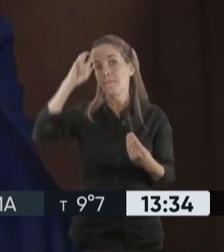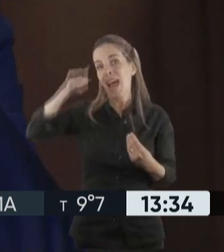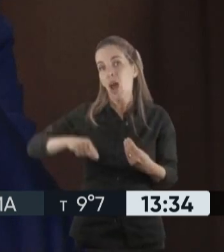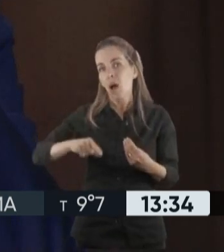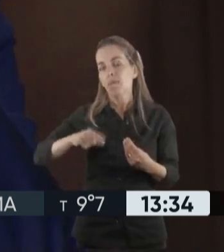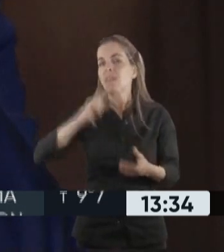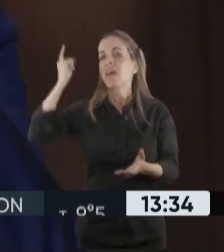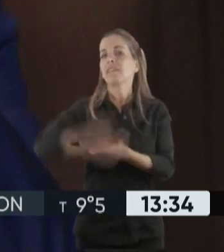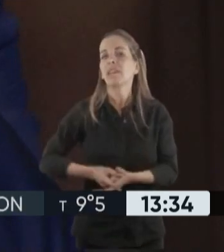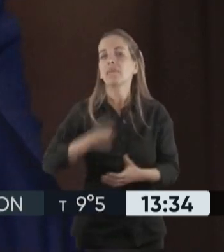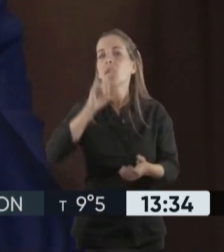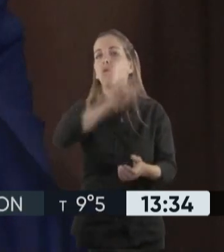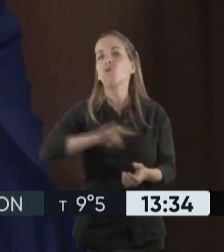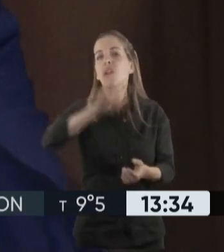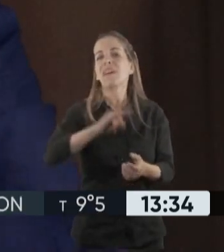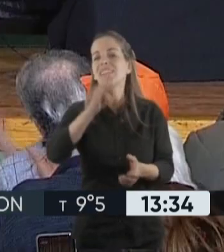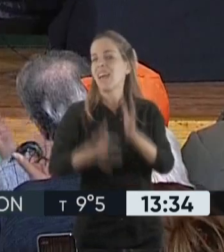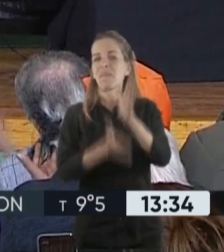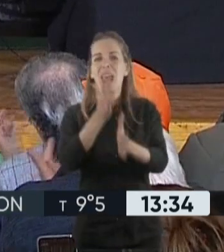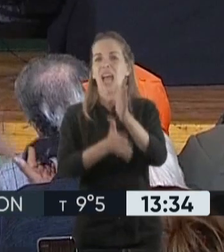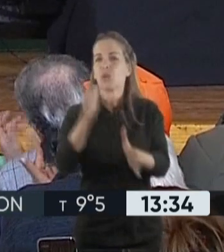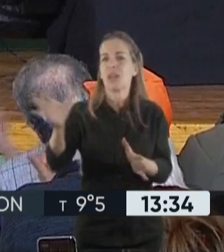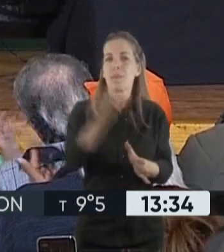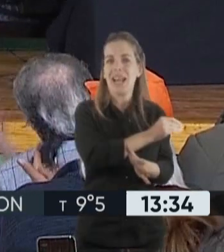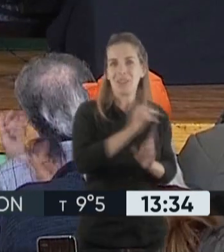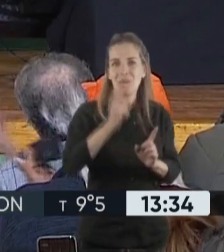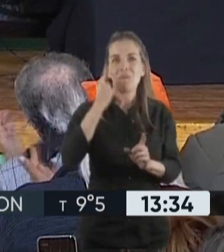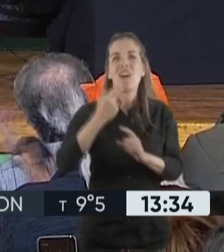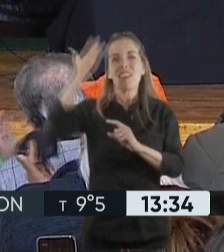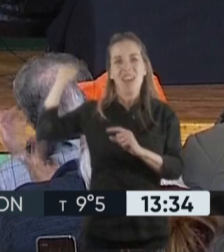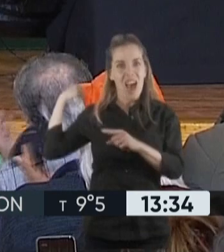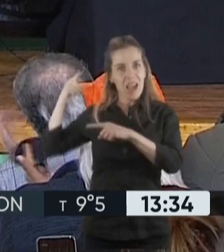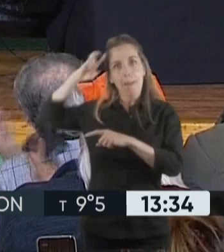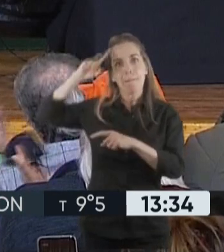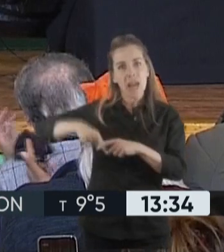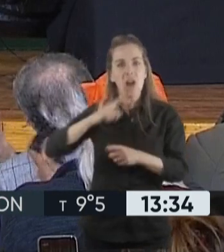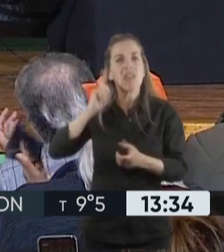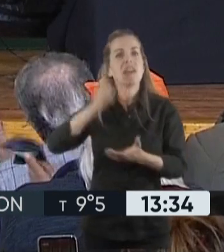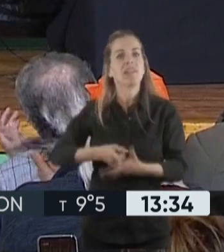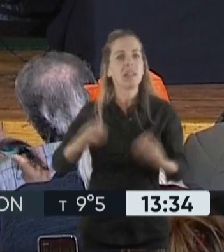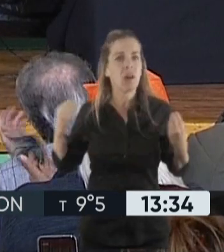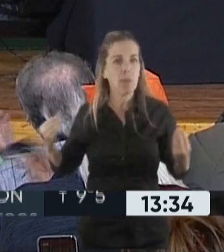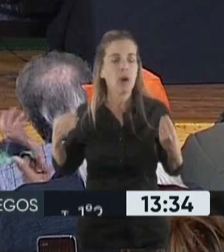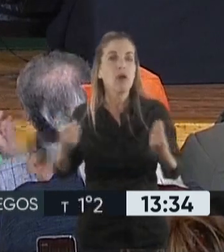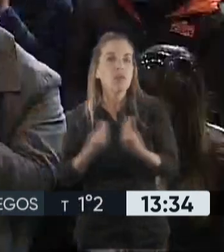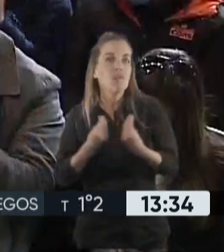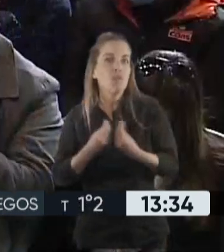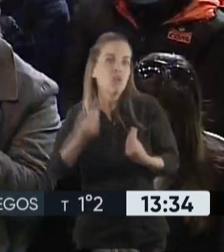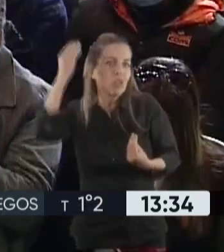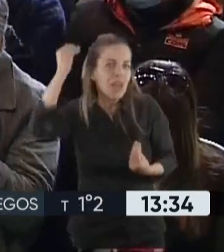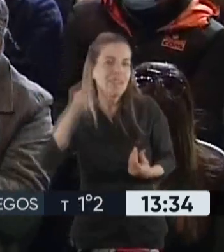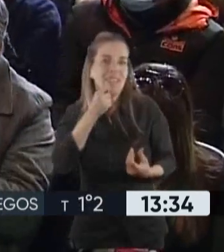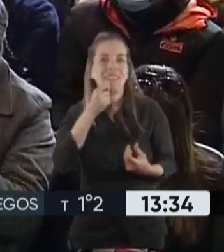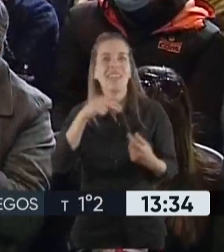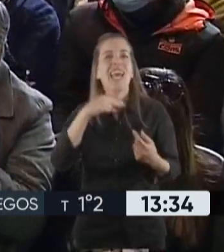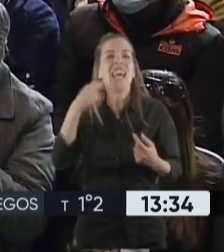gratuita. Porque ese día, como bien dice Ricardo, el sueño de mi hijo el doctor se hizo posible